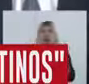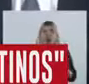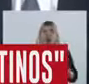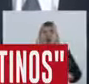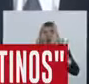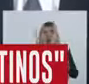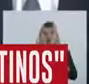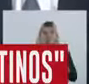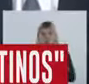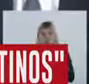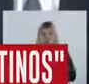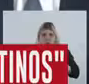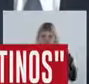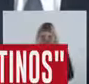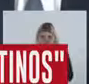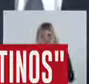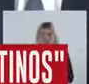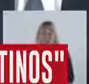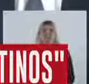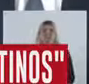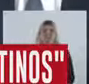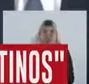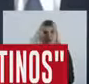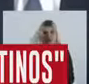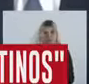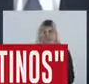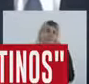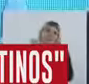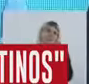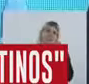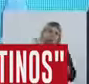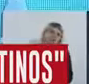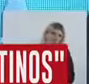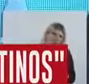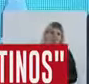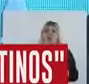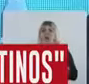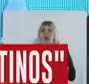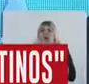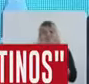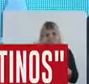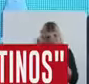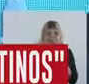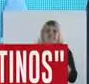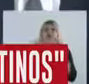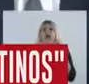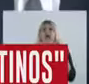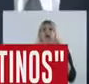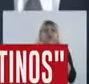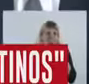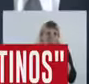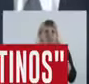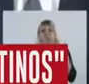con el IFE, un trabajo enorme que hizo el Ministerio de Trabajo, que hizo Fernanda en el ANSES, que hizo la FIP, para ir